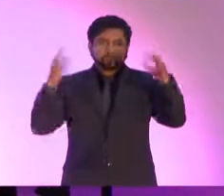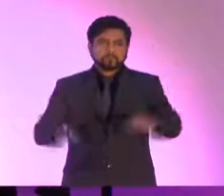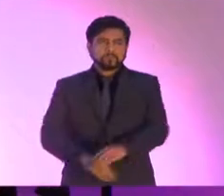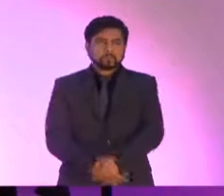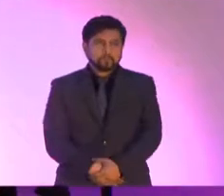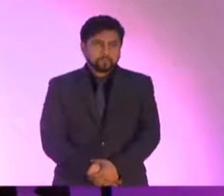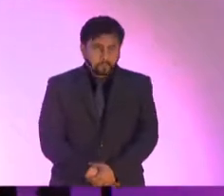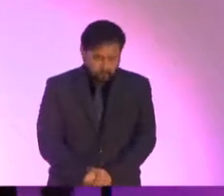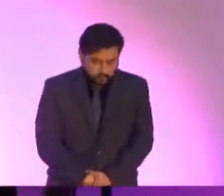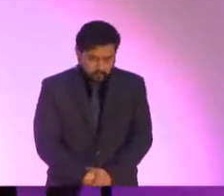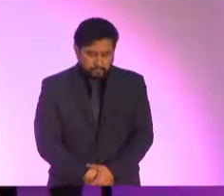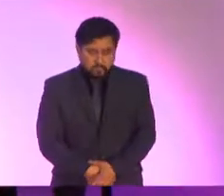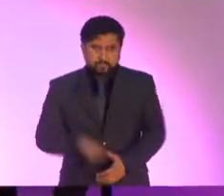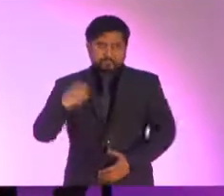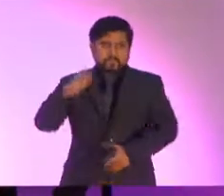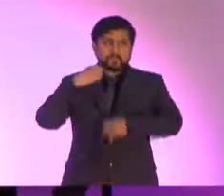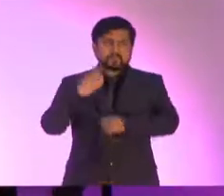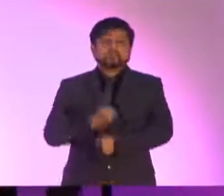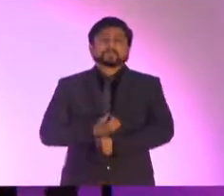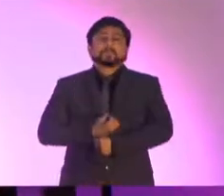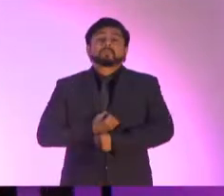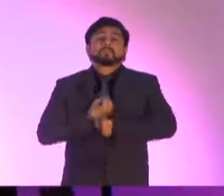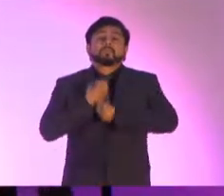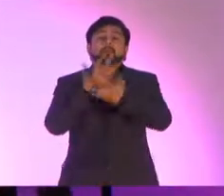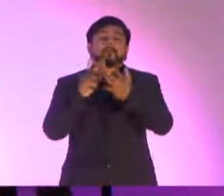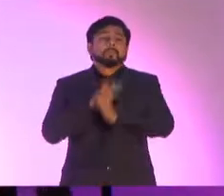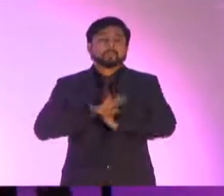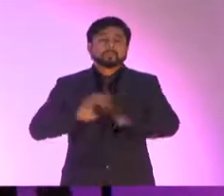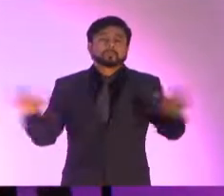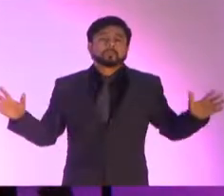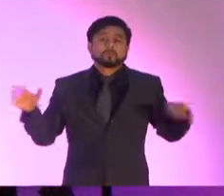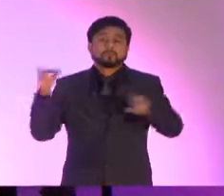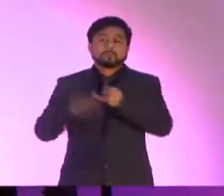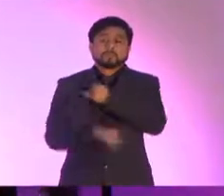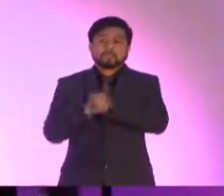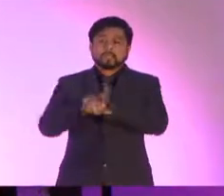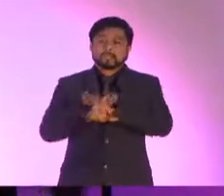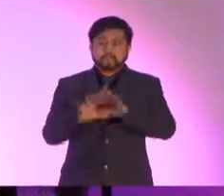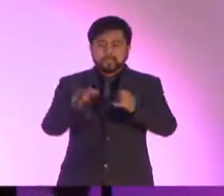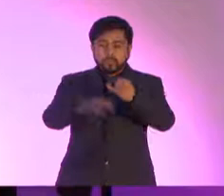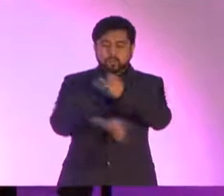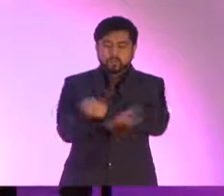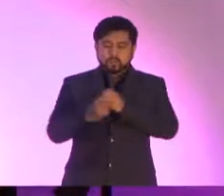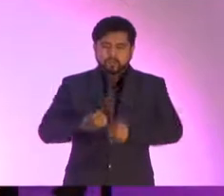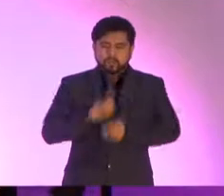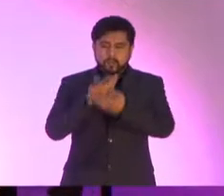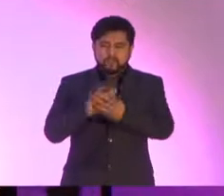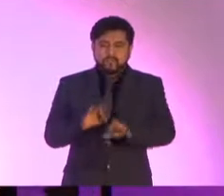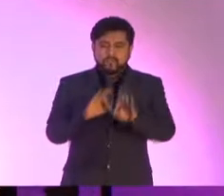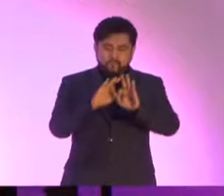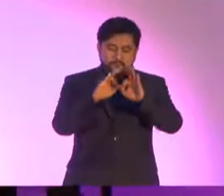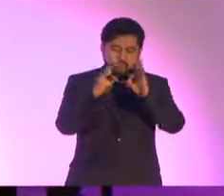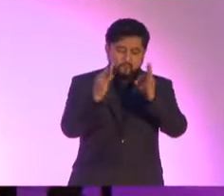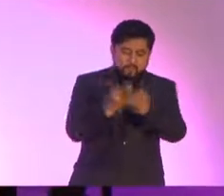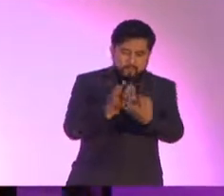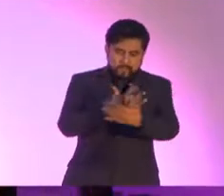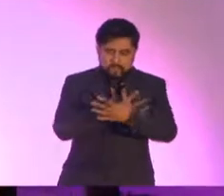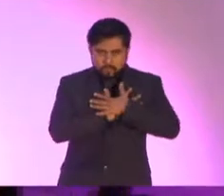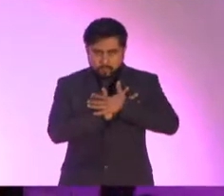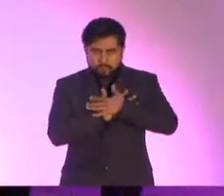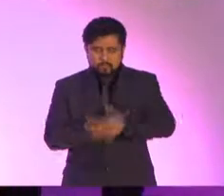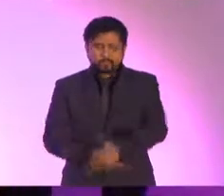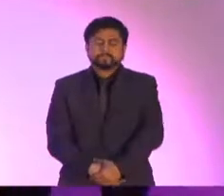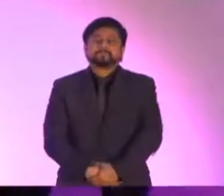Y con este poema me despido, y también es el poema que cierra el poemario y se llama Formas del Amor.